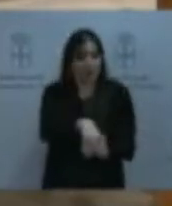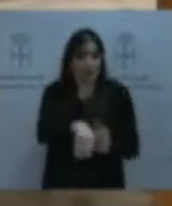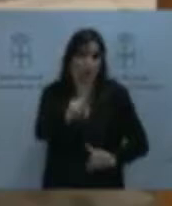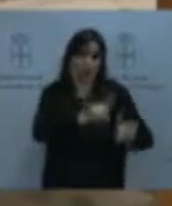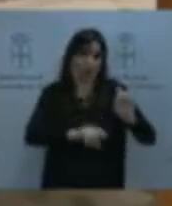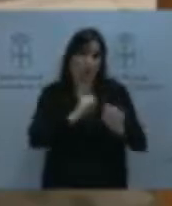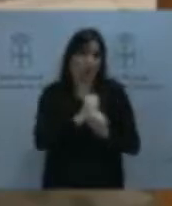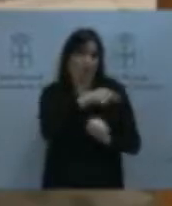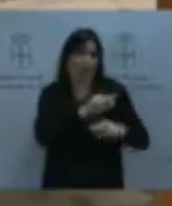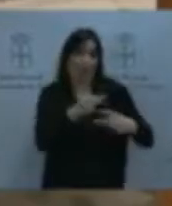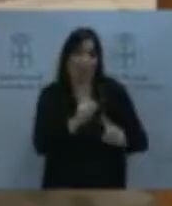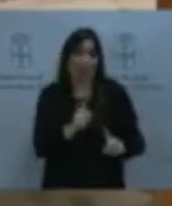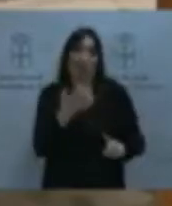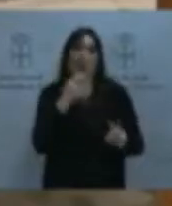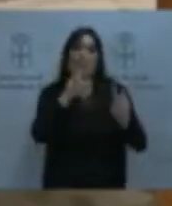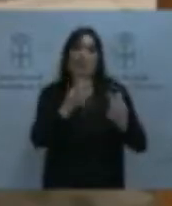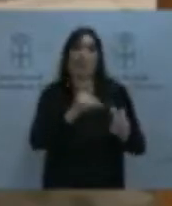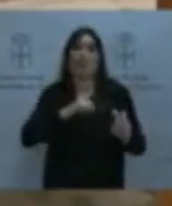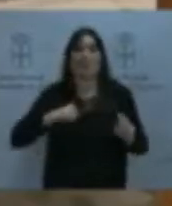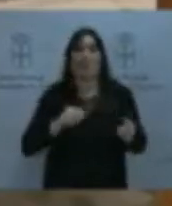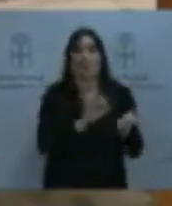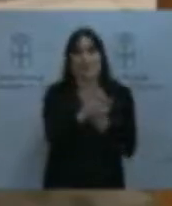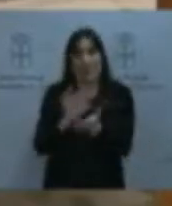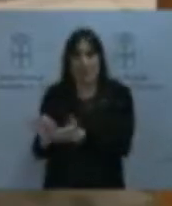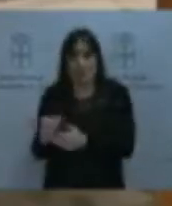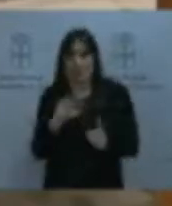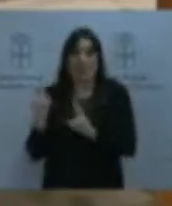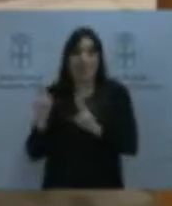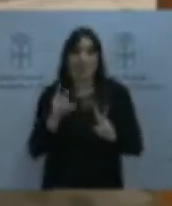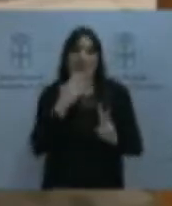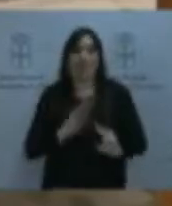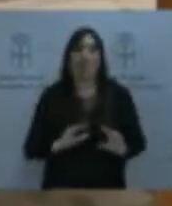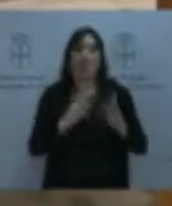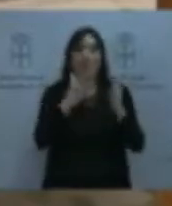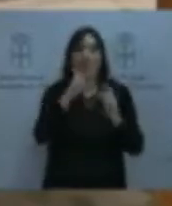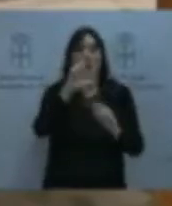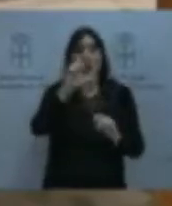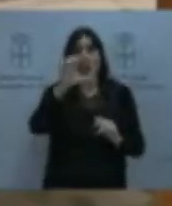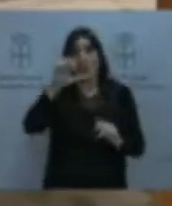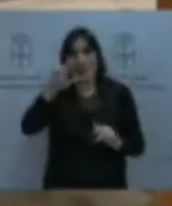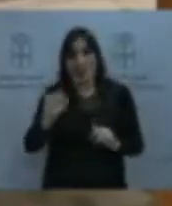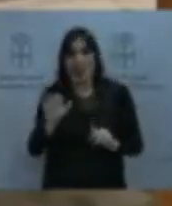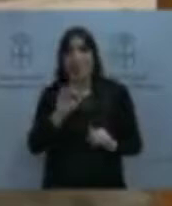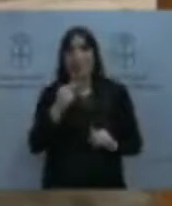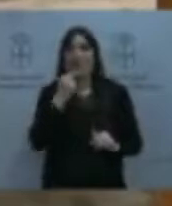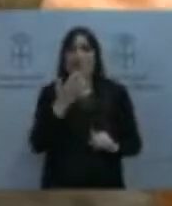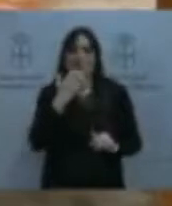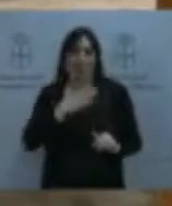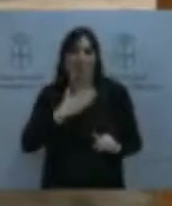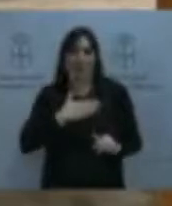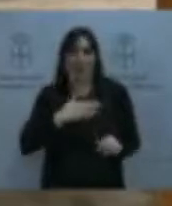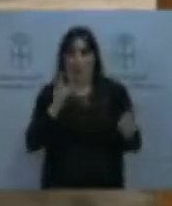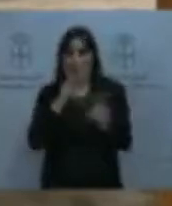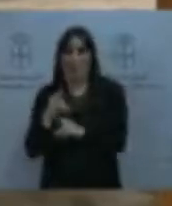privatización de servicios, nos encontramos con la huelga de la acera. Cuando hablamos de que nos deshacemos de patrimonio, encontramos el Hotel Reconquista. Cuando hablamos de fraudes en